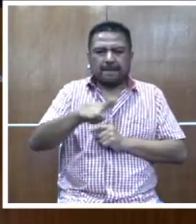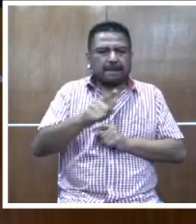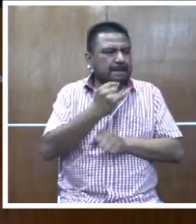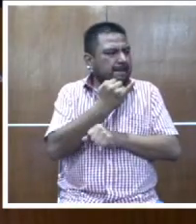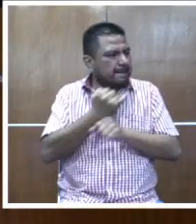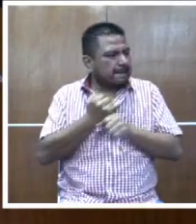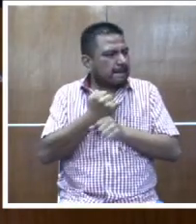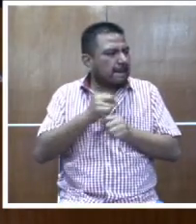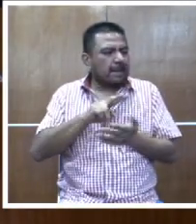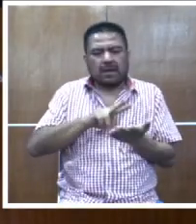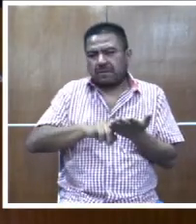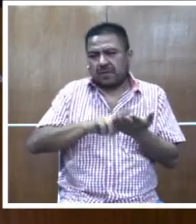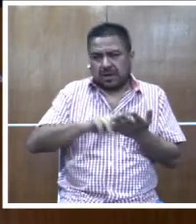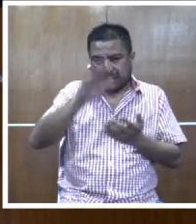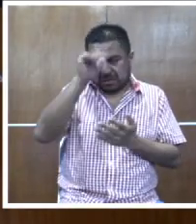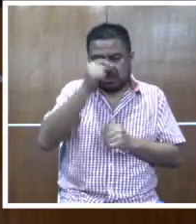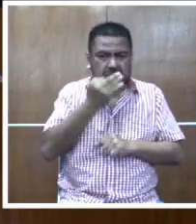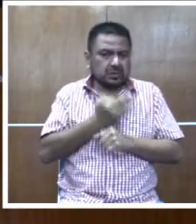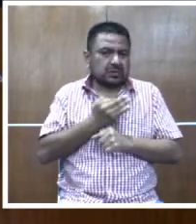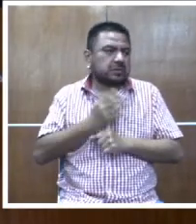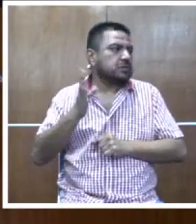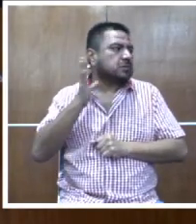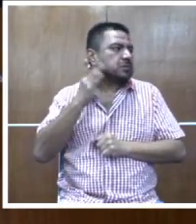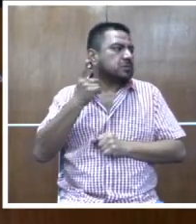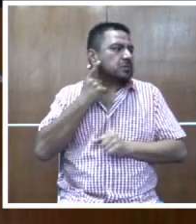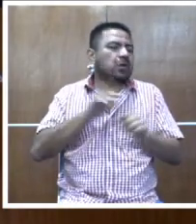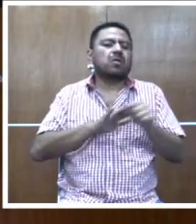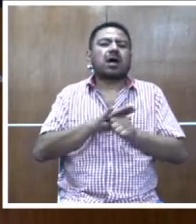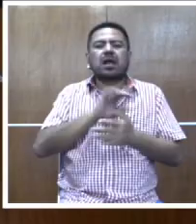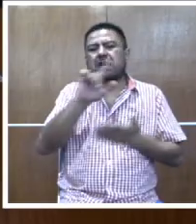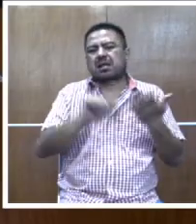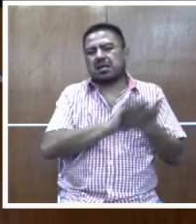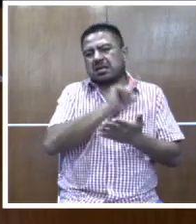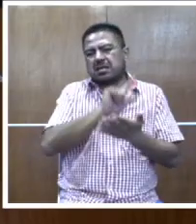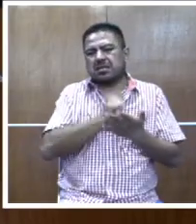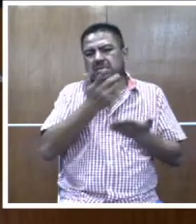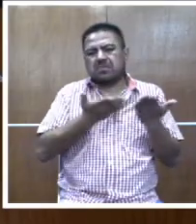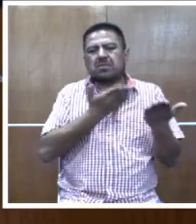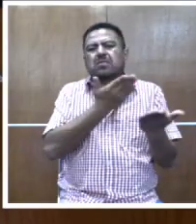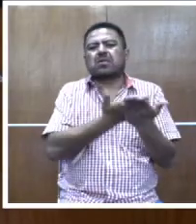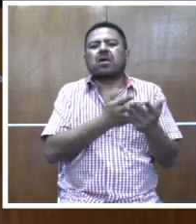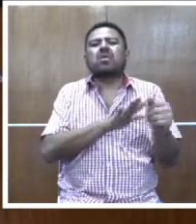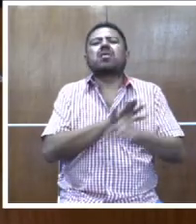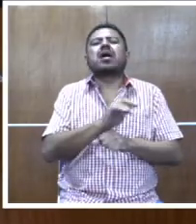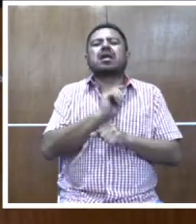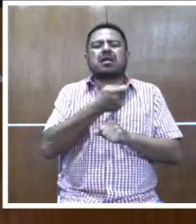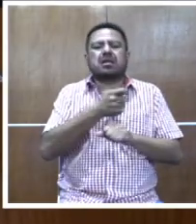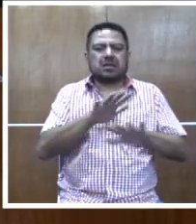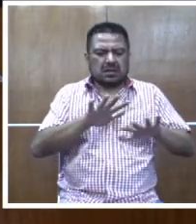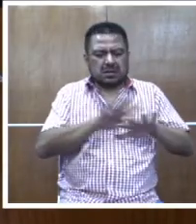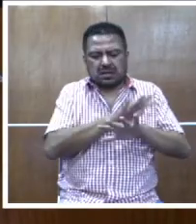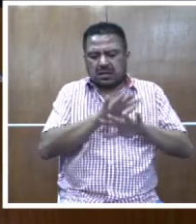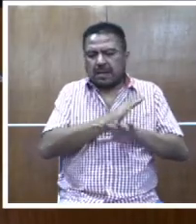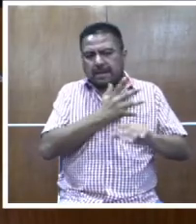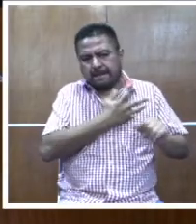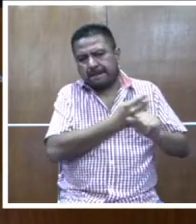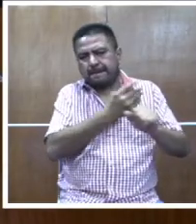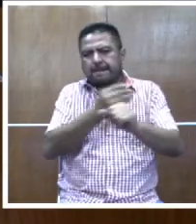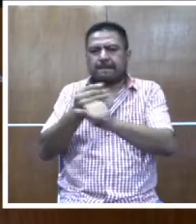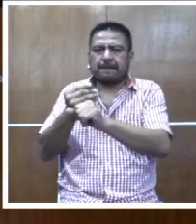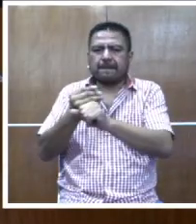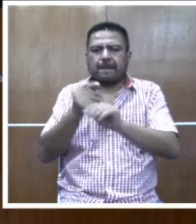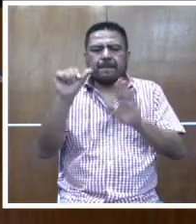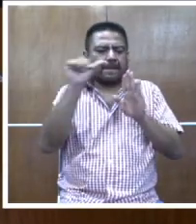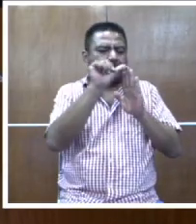análisis, valoración de esta legislatura, la siguiente iniciativa de decreto por el que se reforma, adiciona